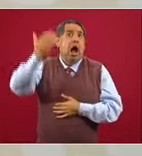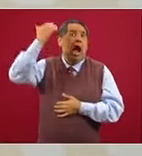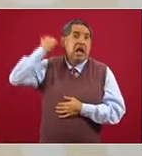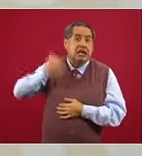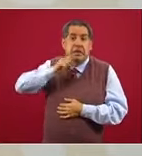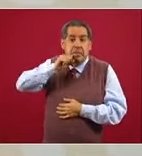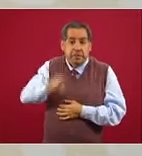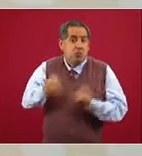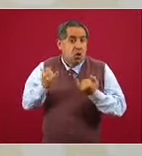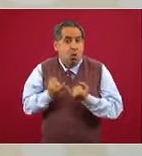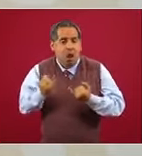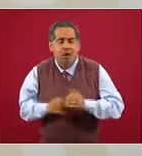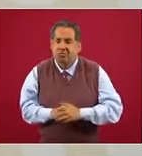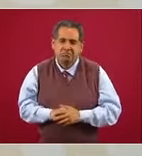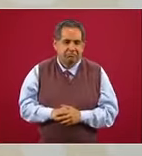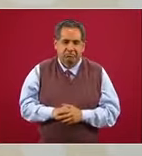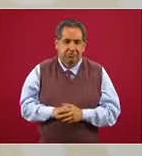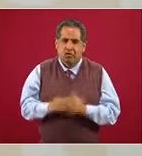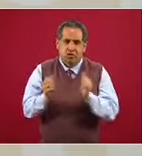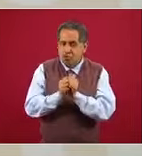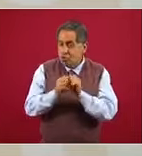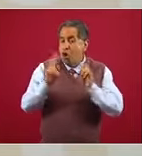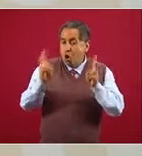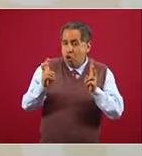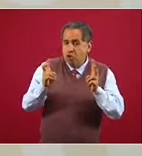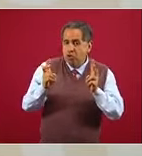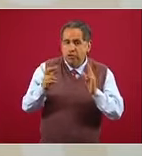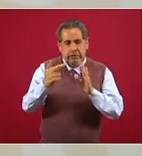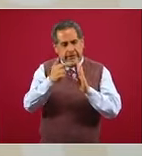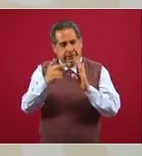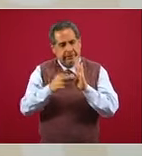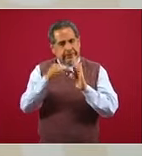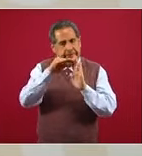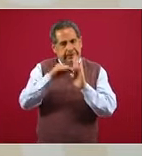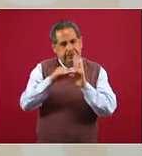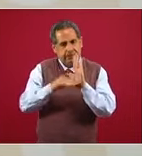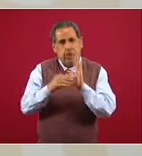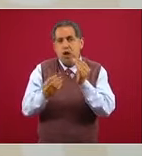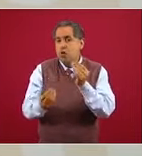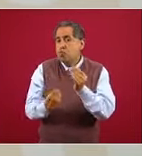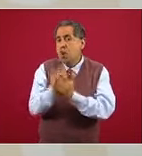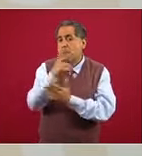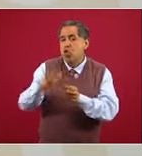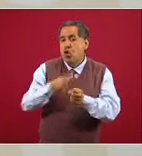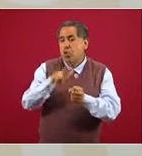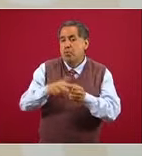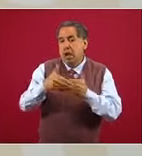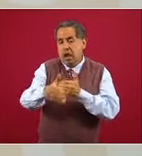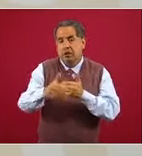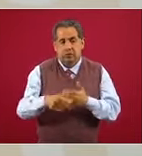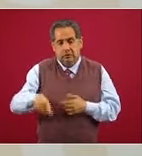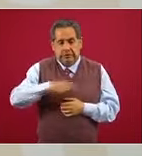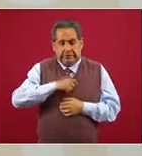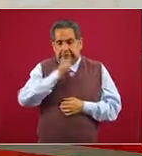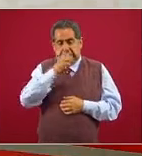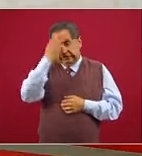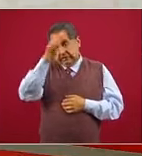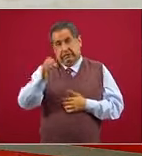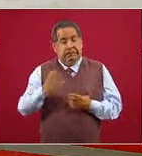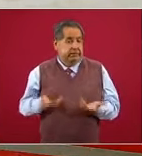nuestras actividades habituales, pero bajo unos principios de nueva normalidad, a lo que no estamos